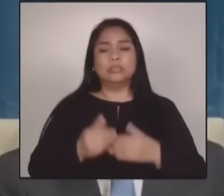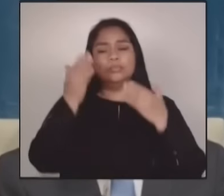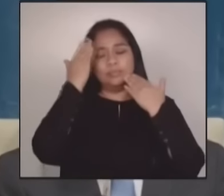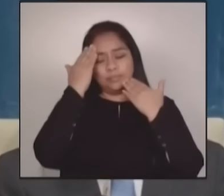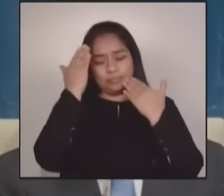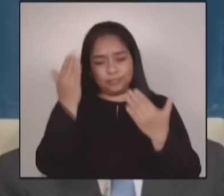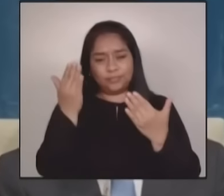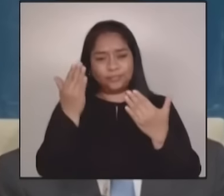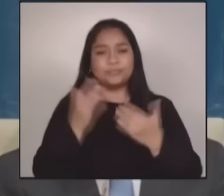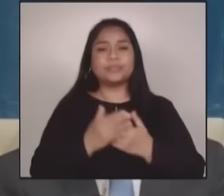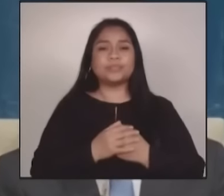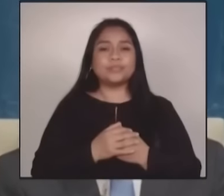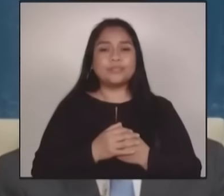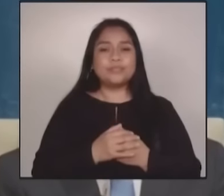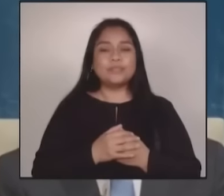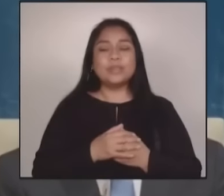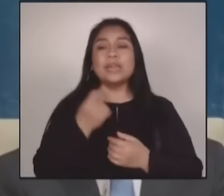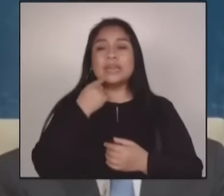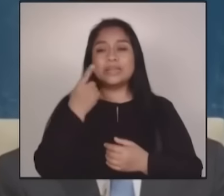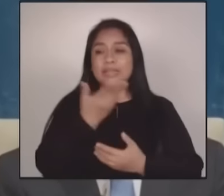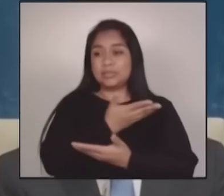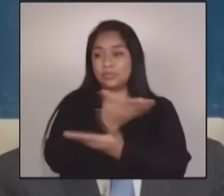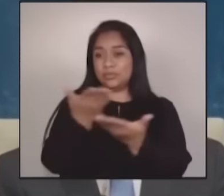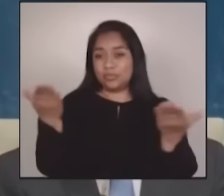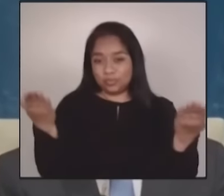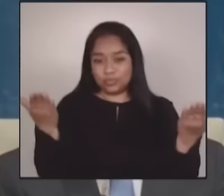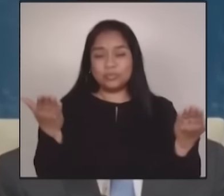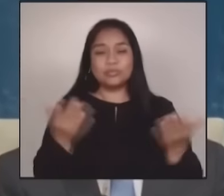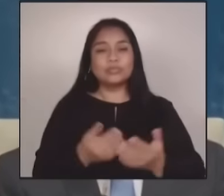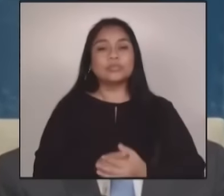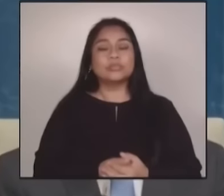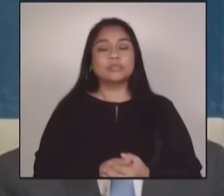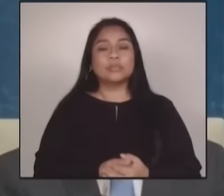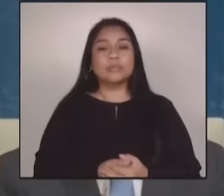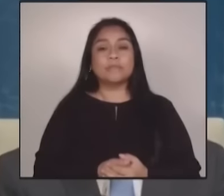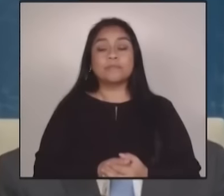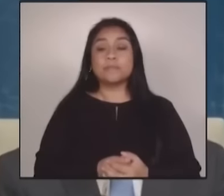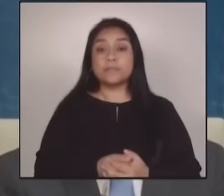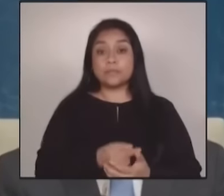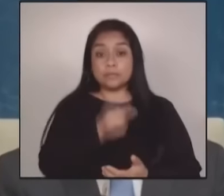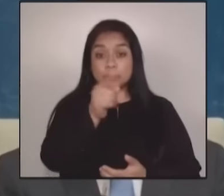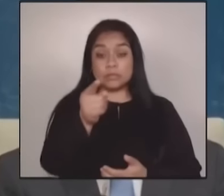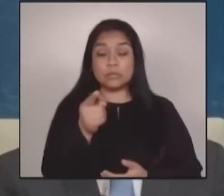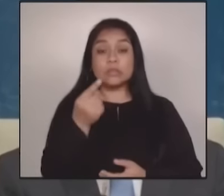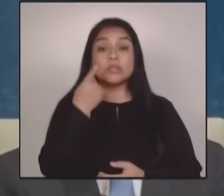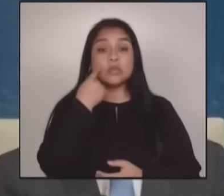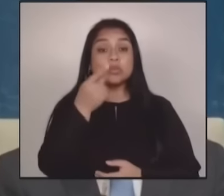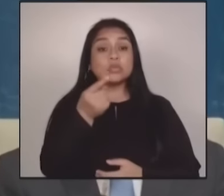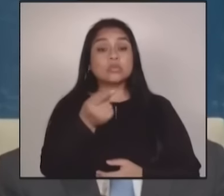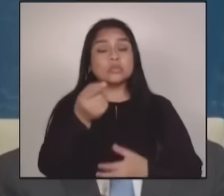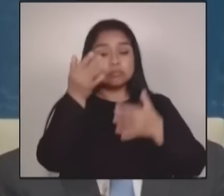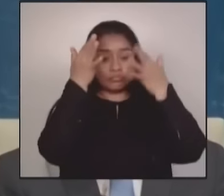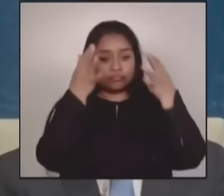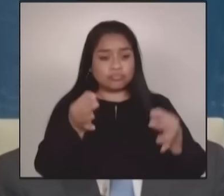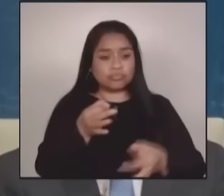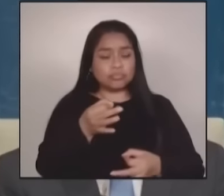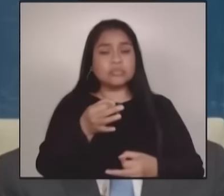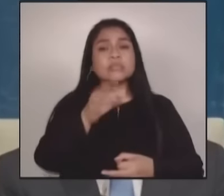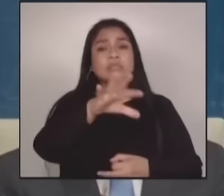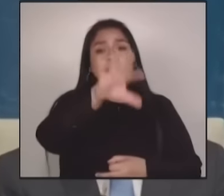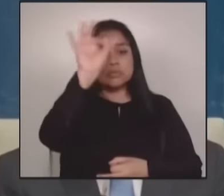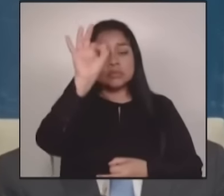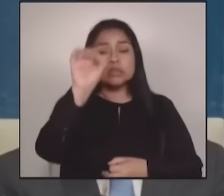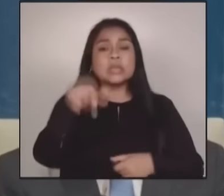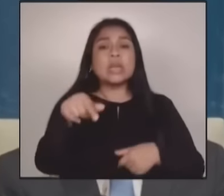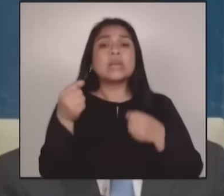Gracias a todas y todos los que eligieron hacer